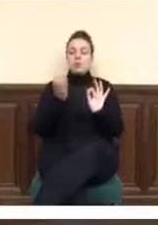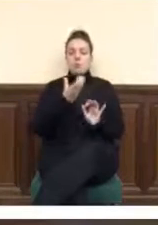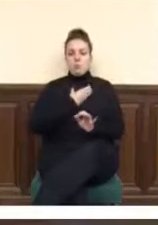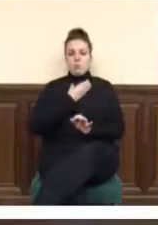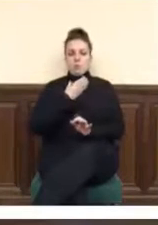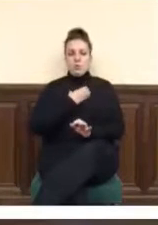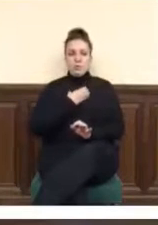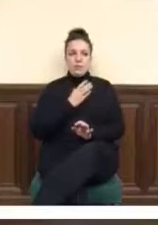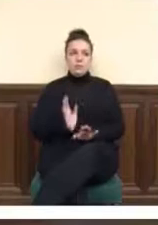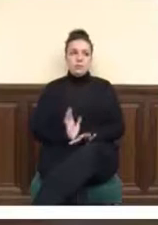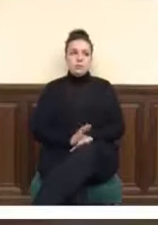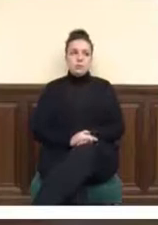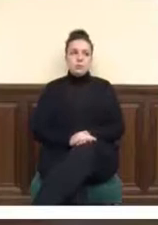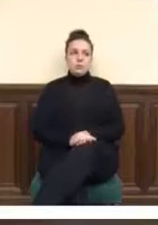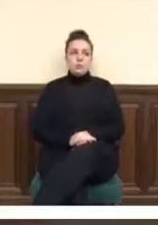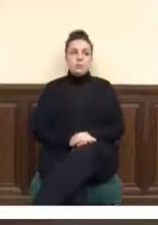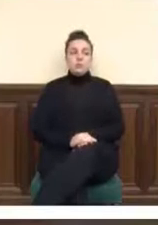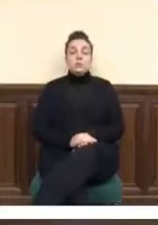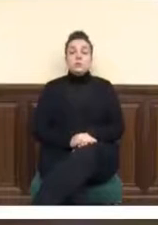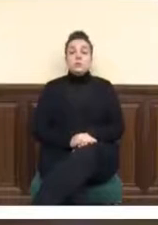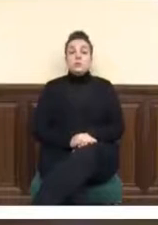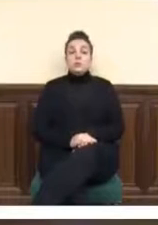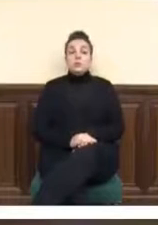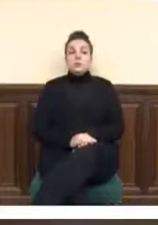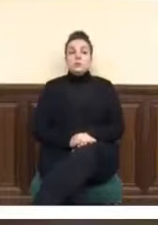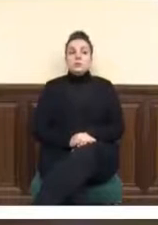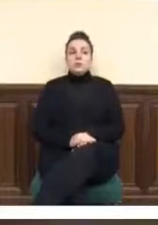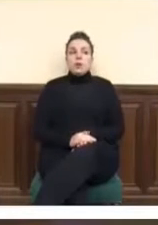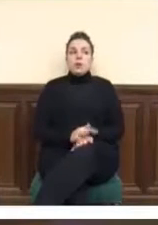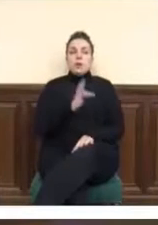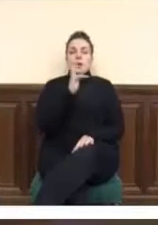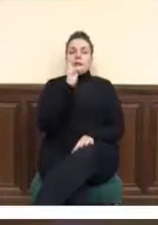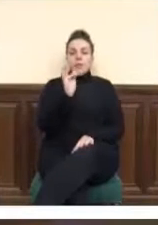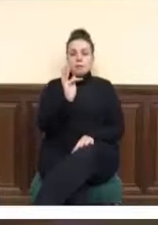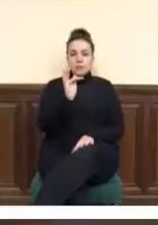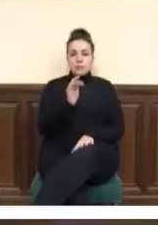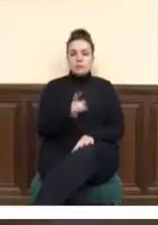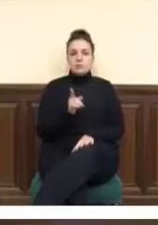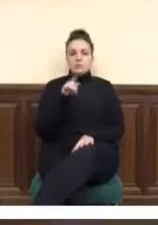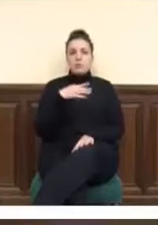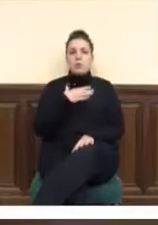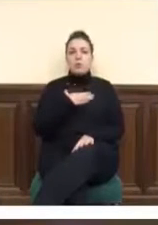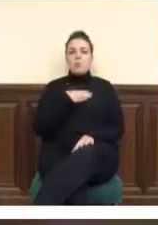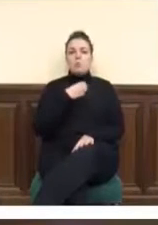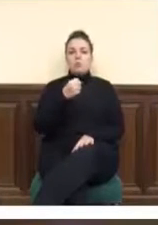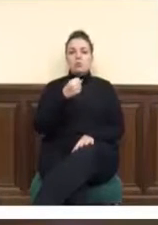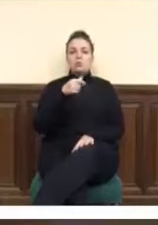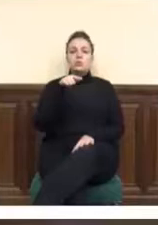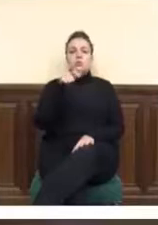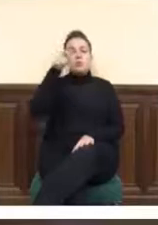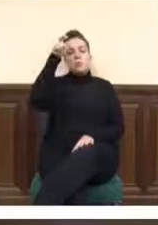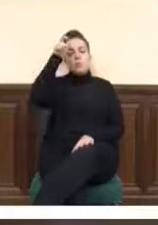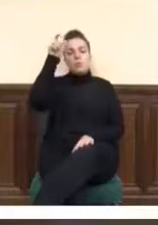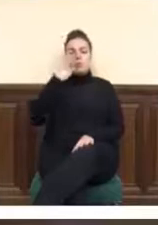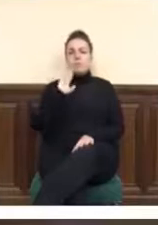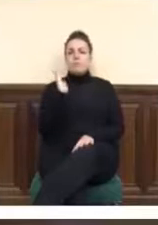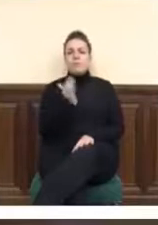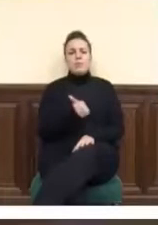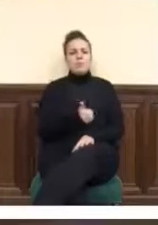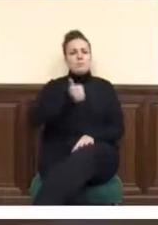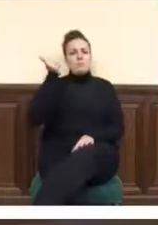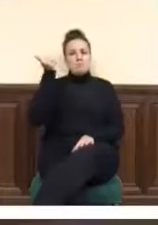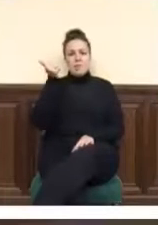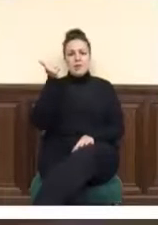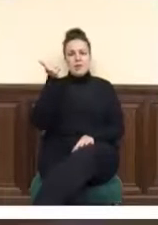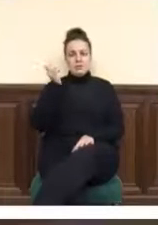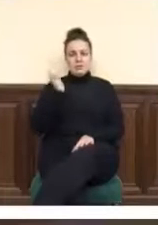municipales. Por tanto, además, cabe señalar que Móstoles es el municipio más afectado de toda